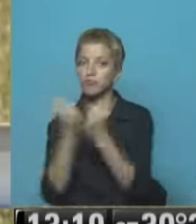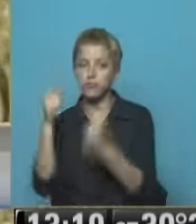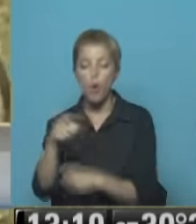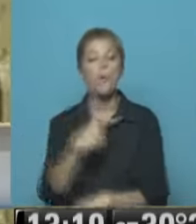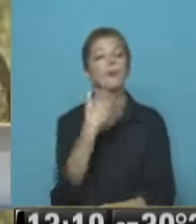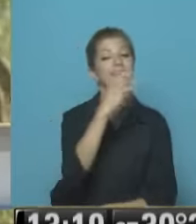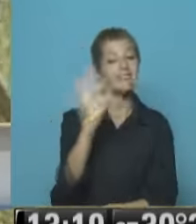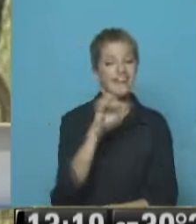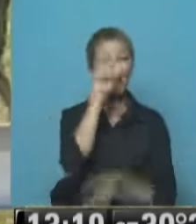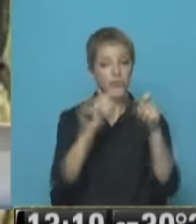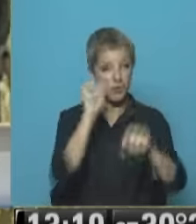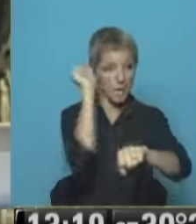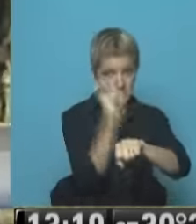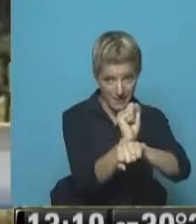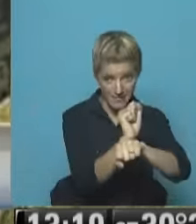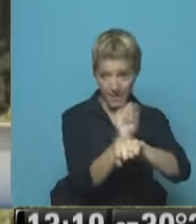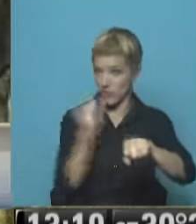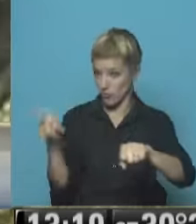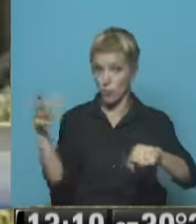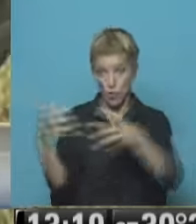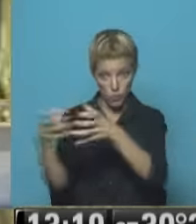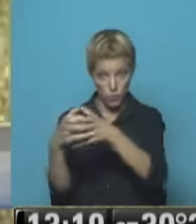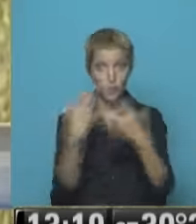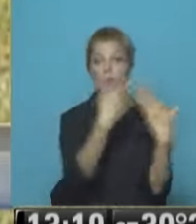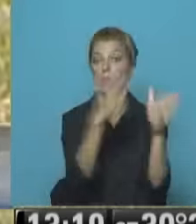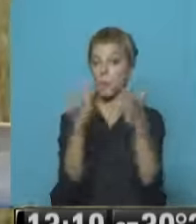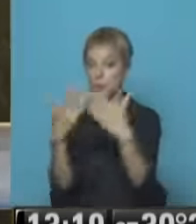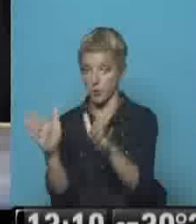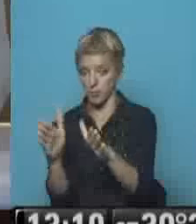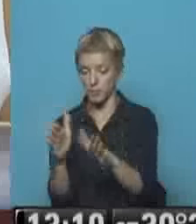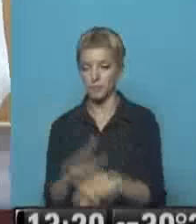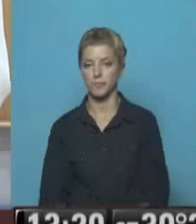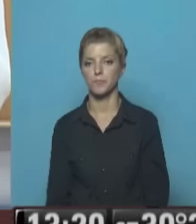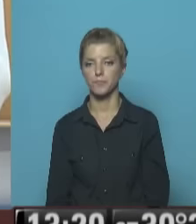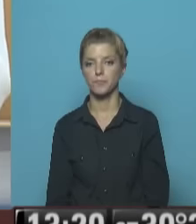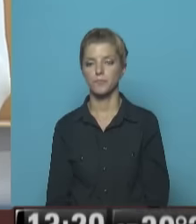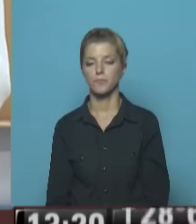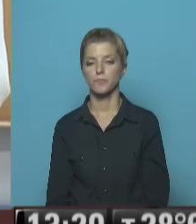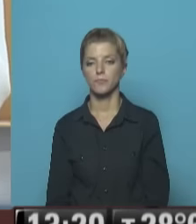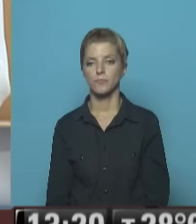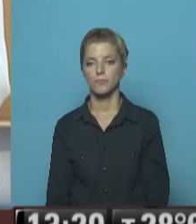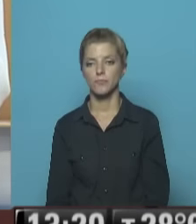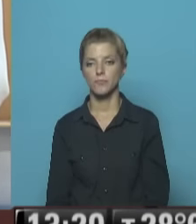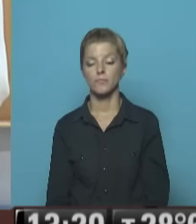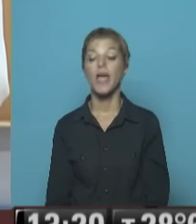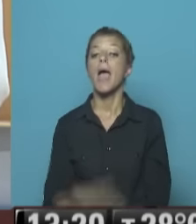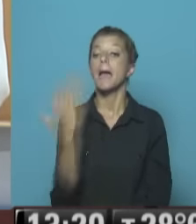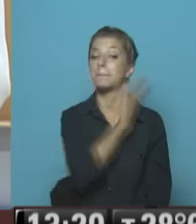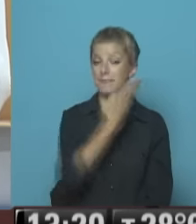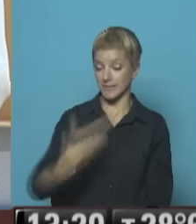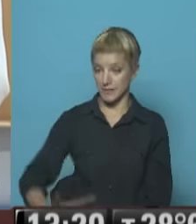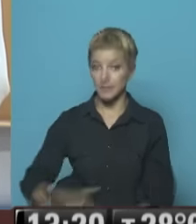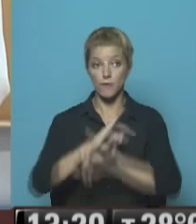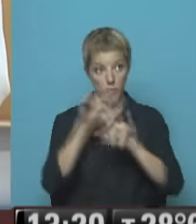a 30 de sus miembros que cumplen condenas en distintas cárceles del país. Hemos logrado un acuerdo. Santos destacó que